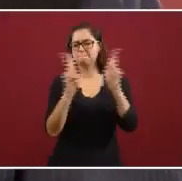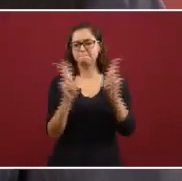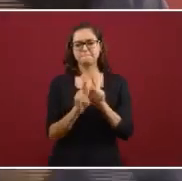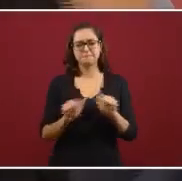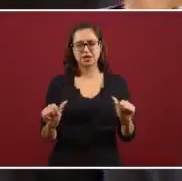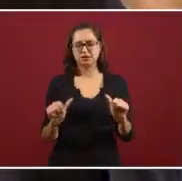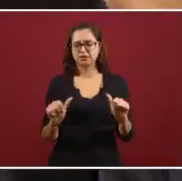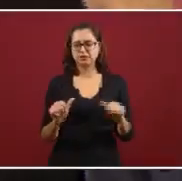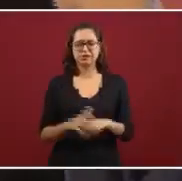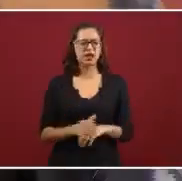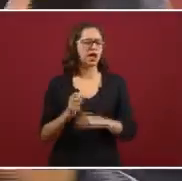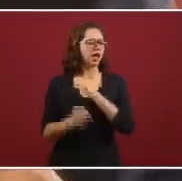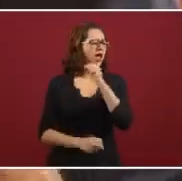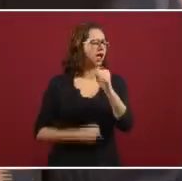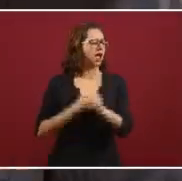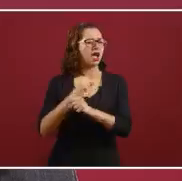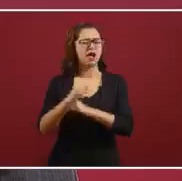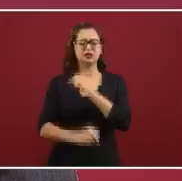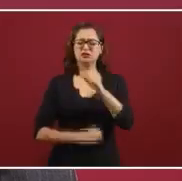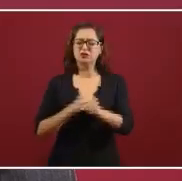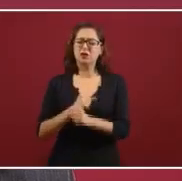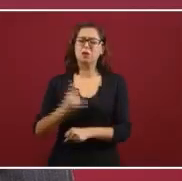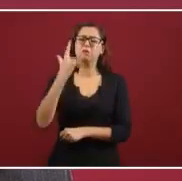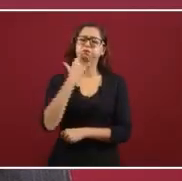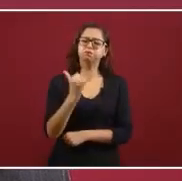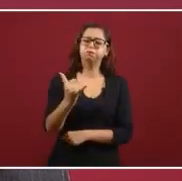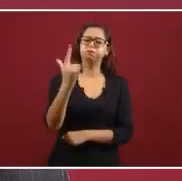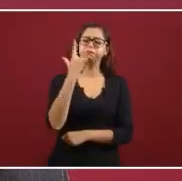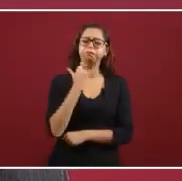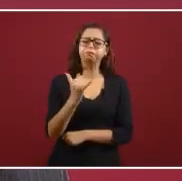y luché durante muchos años